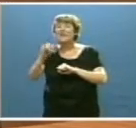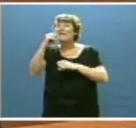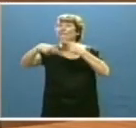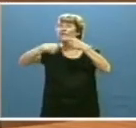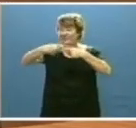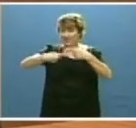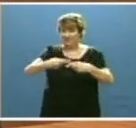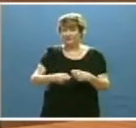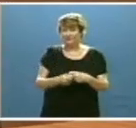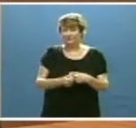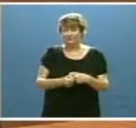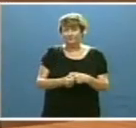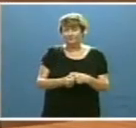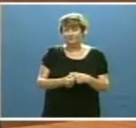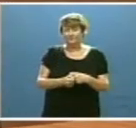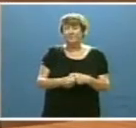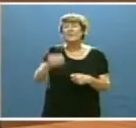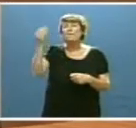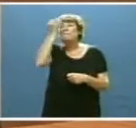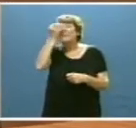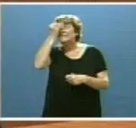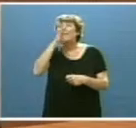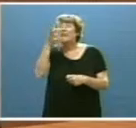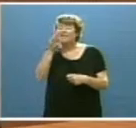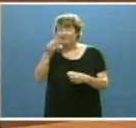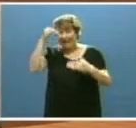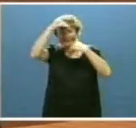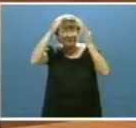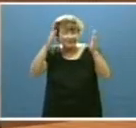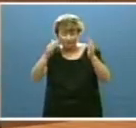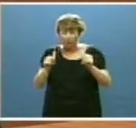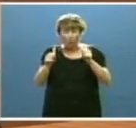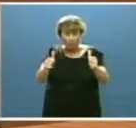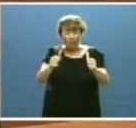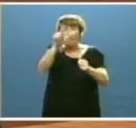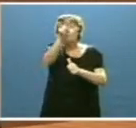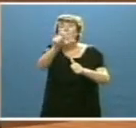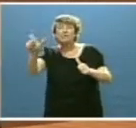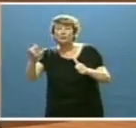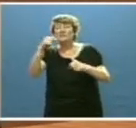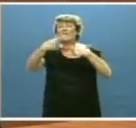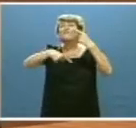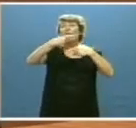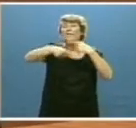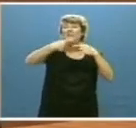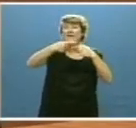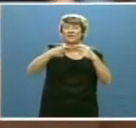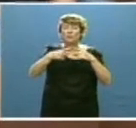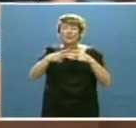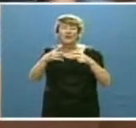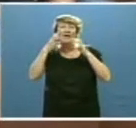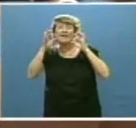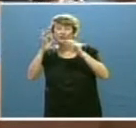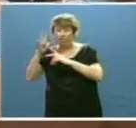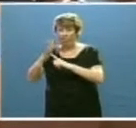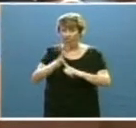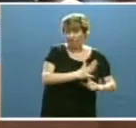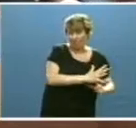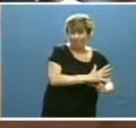familias pensada para atender inicialmente a las personas de las familias en riesgo de exclusión